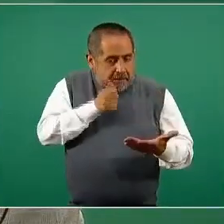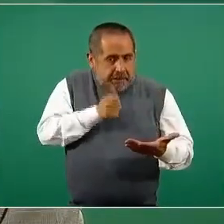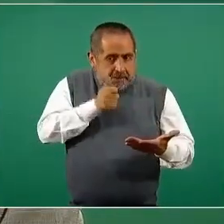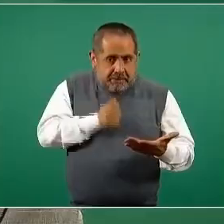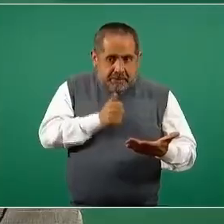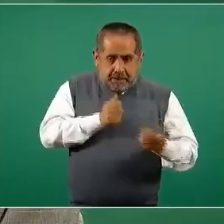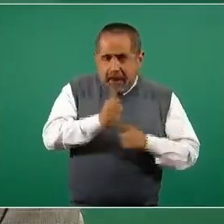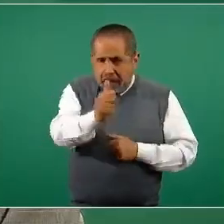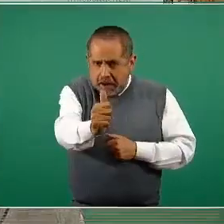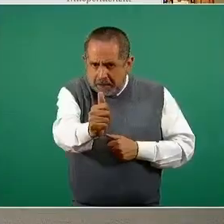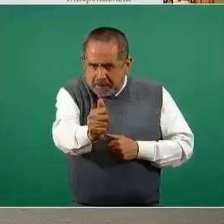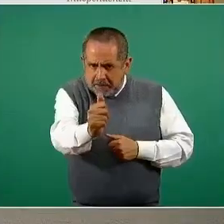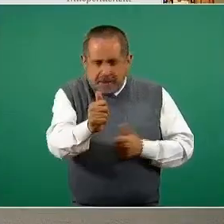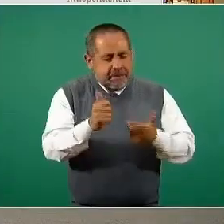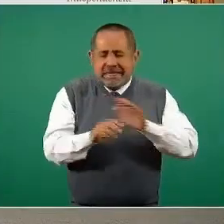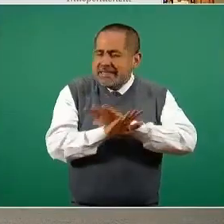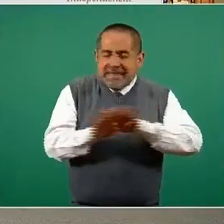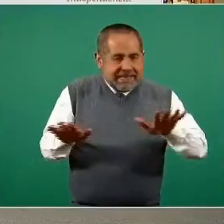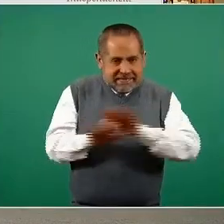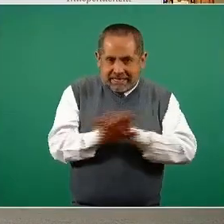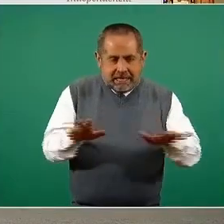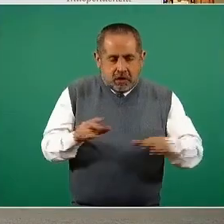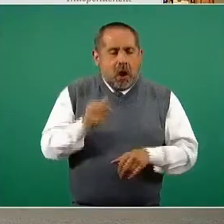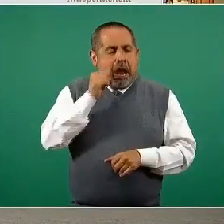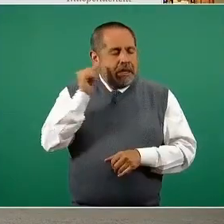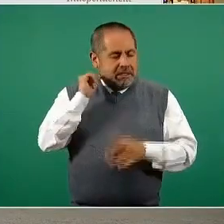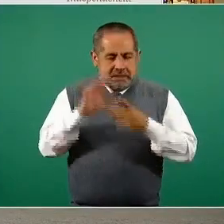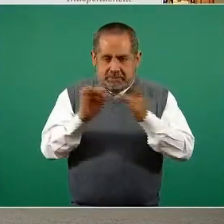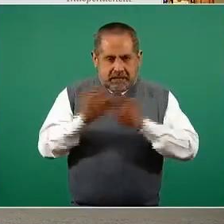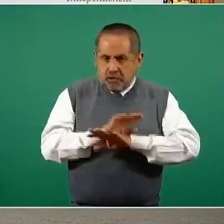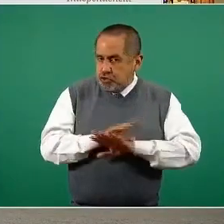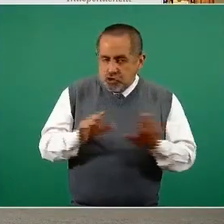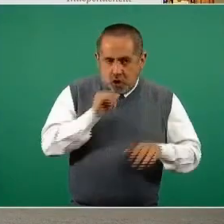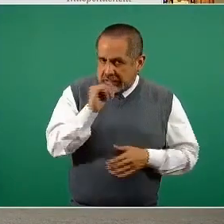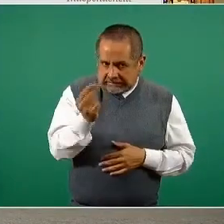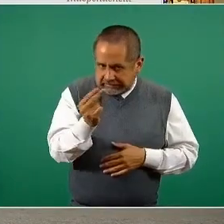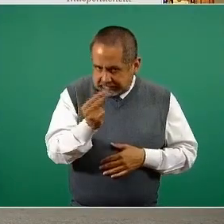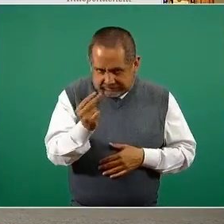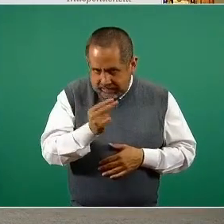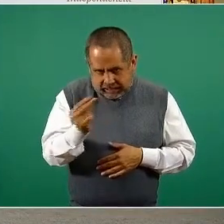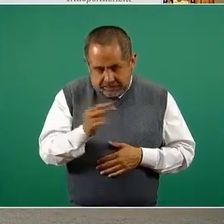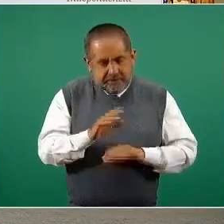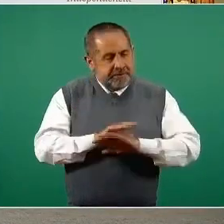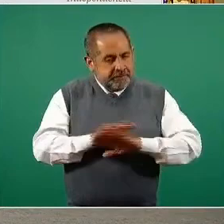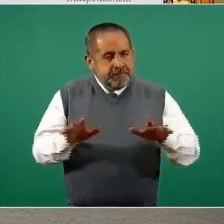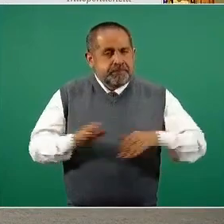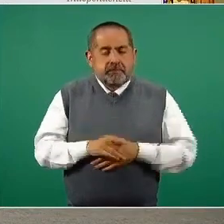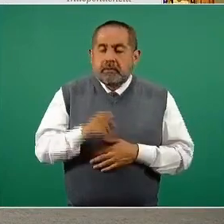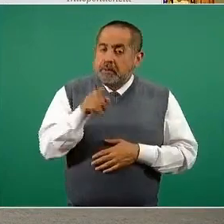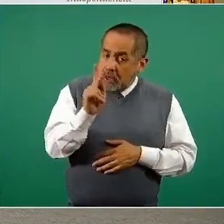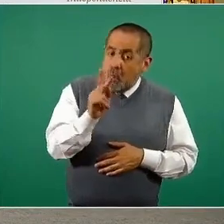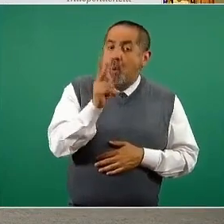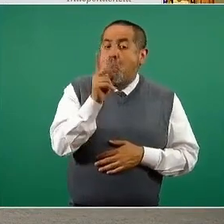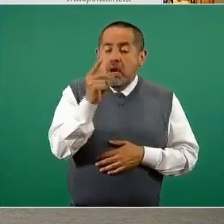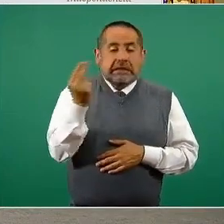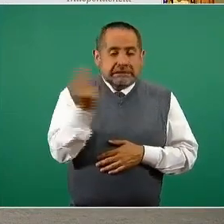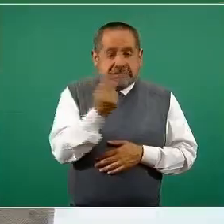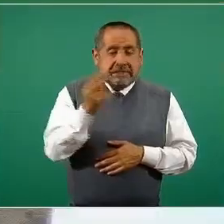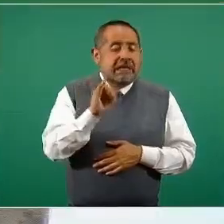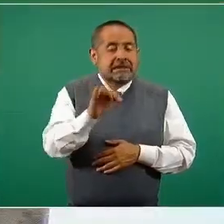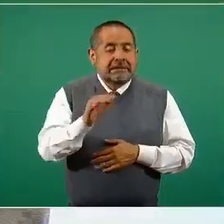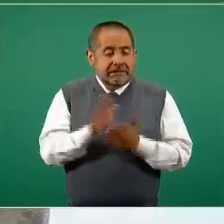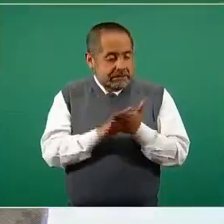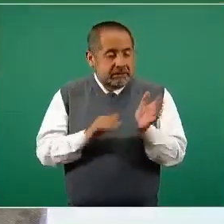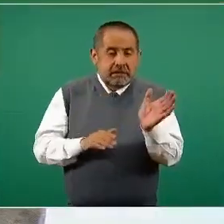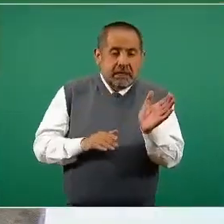las personas. Ya explicamos ayer las razones. También dijimos con toda precisión que es indispensable tener